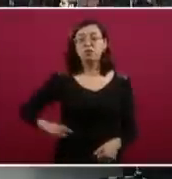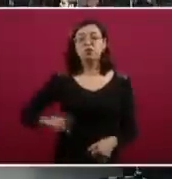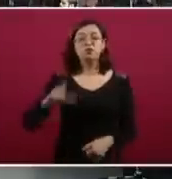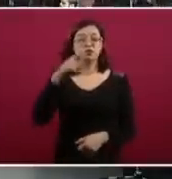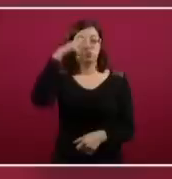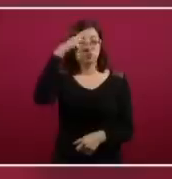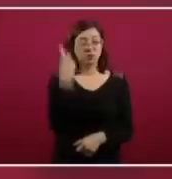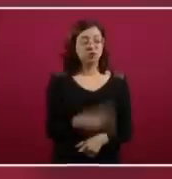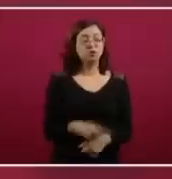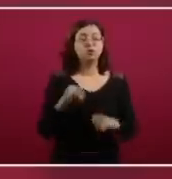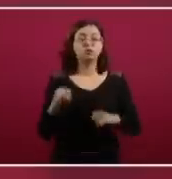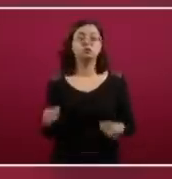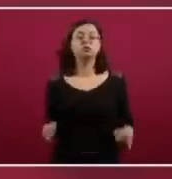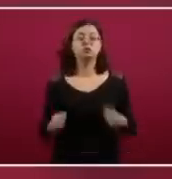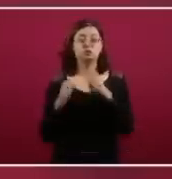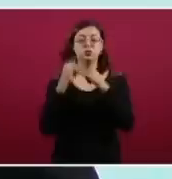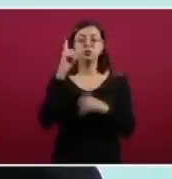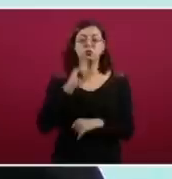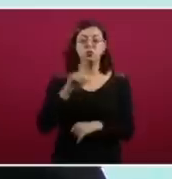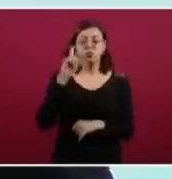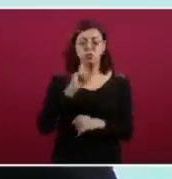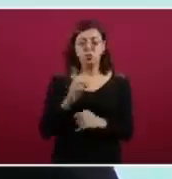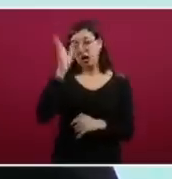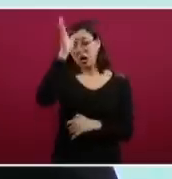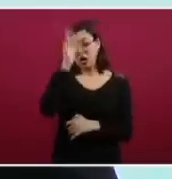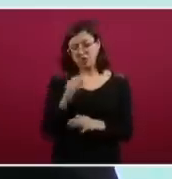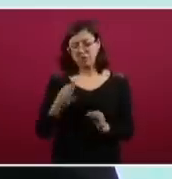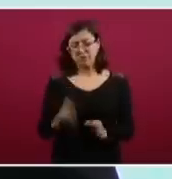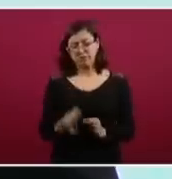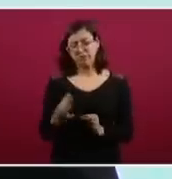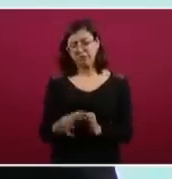IMUJERES trabajaremos para que estos acuerdos se